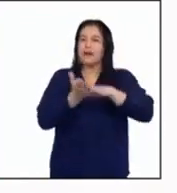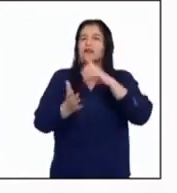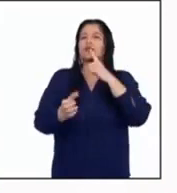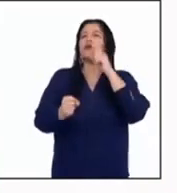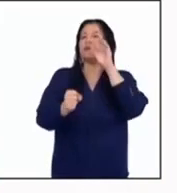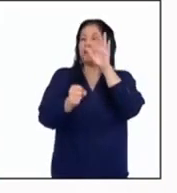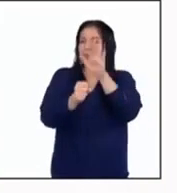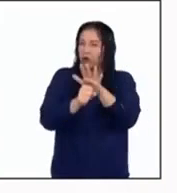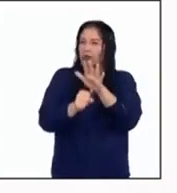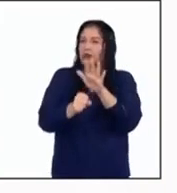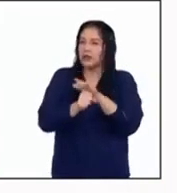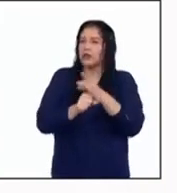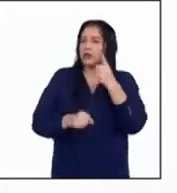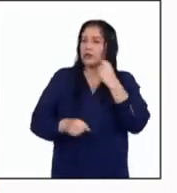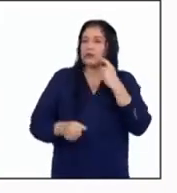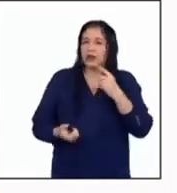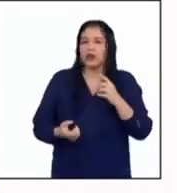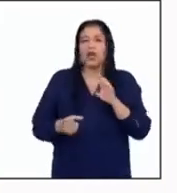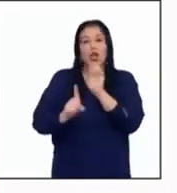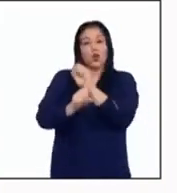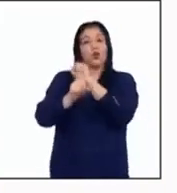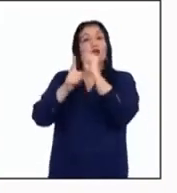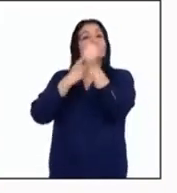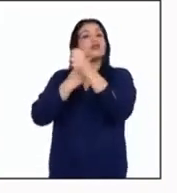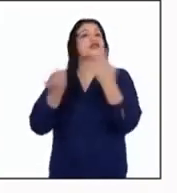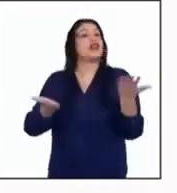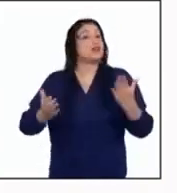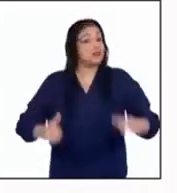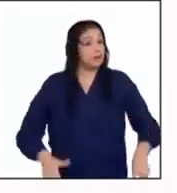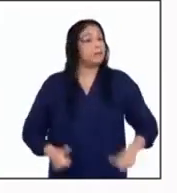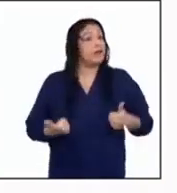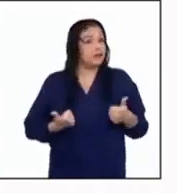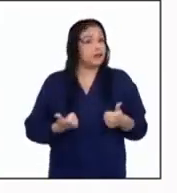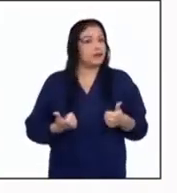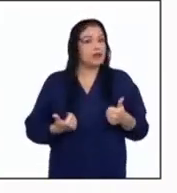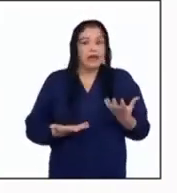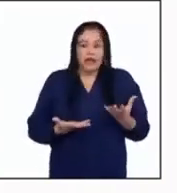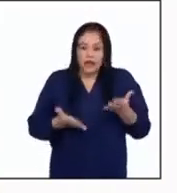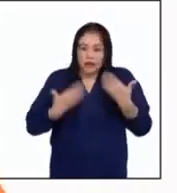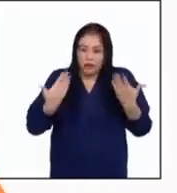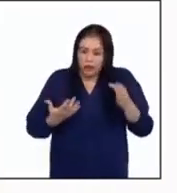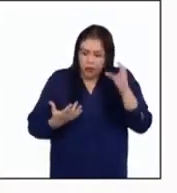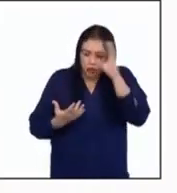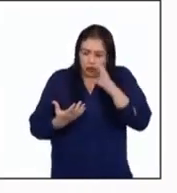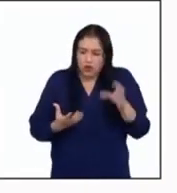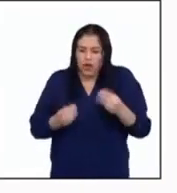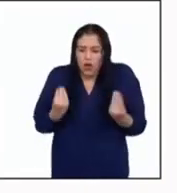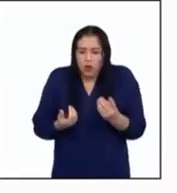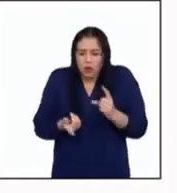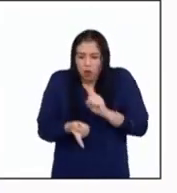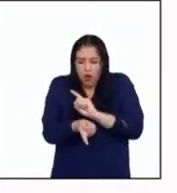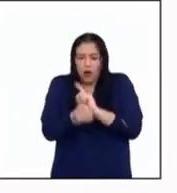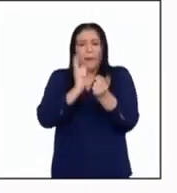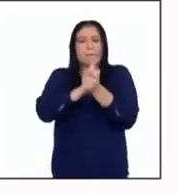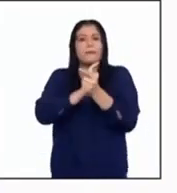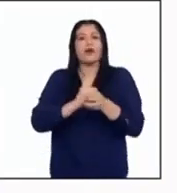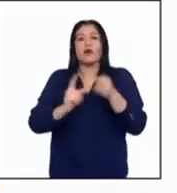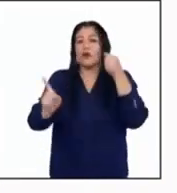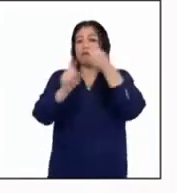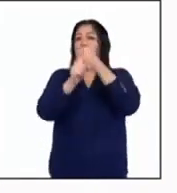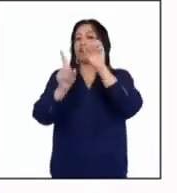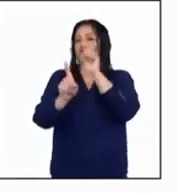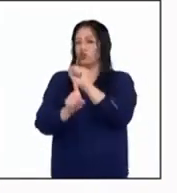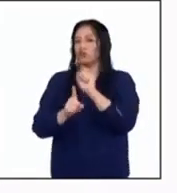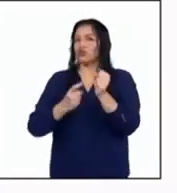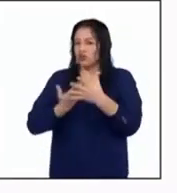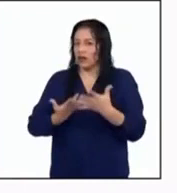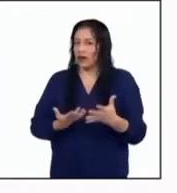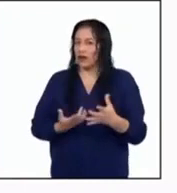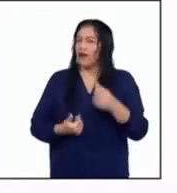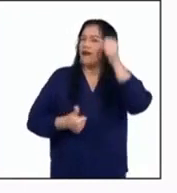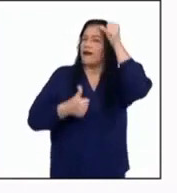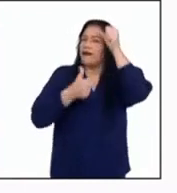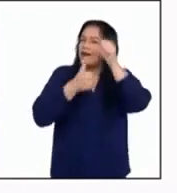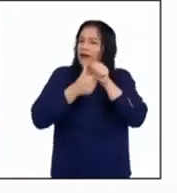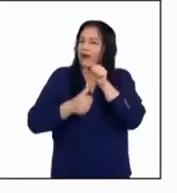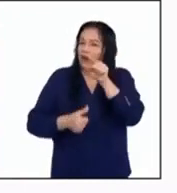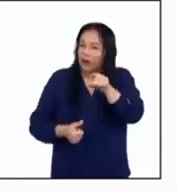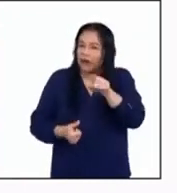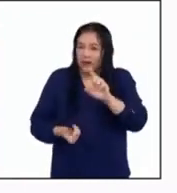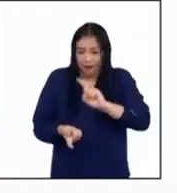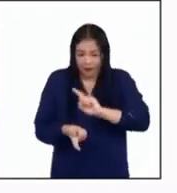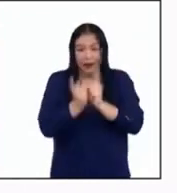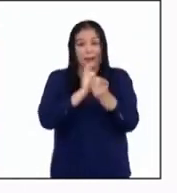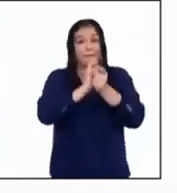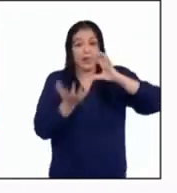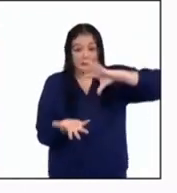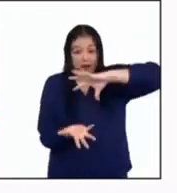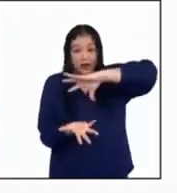o comprometida con la sociedad en la que vives y buscar su transformación o impacto social. Recuerda,